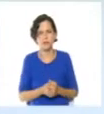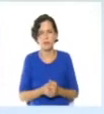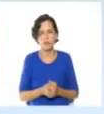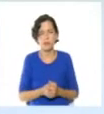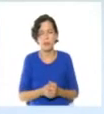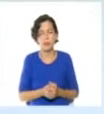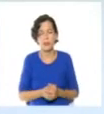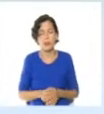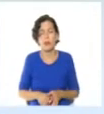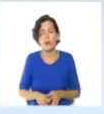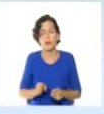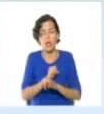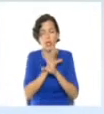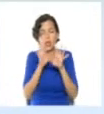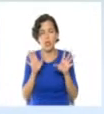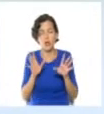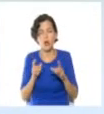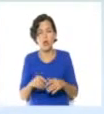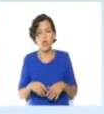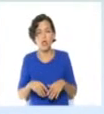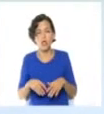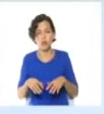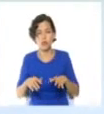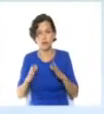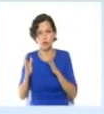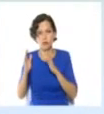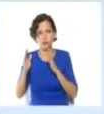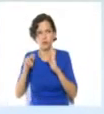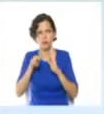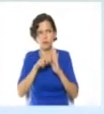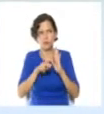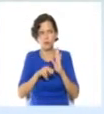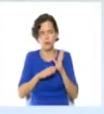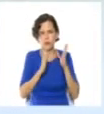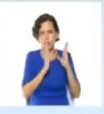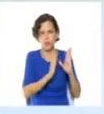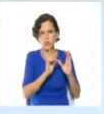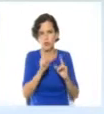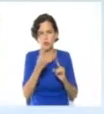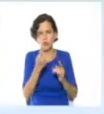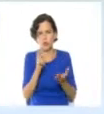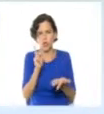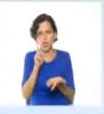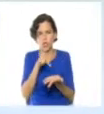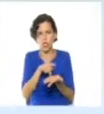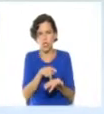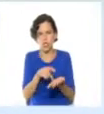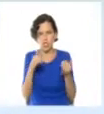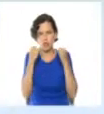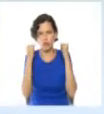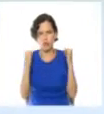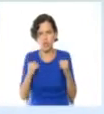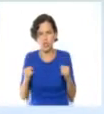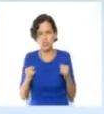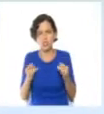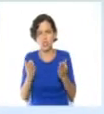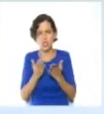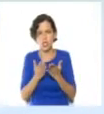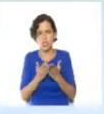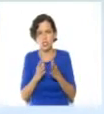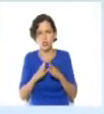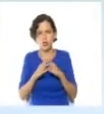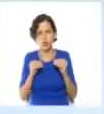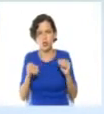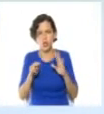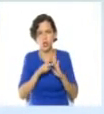vértice número 1, el regreso feliz a clase con todas las medidas de bioseguridad. En